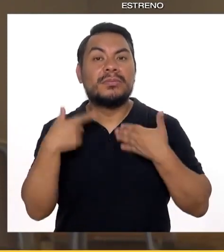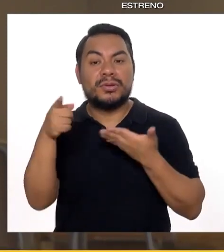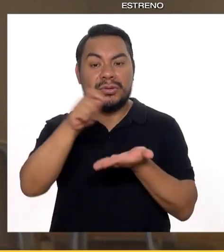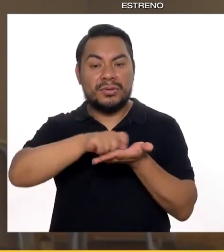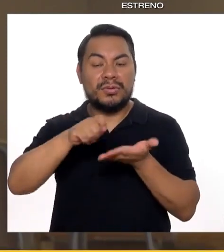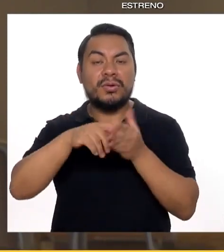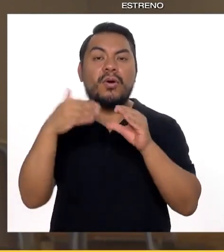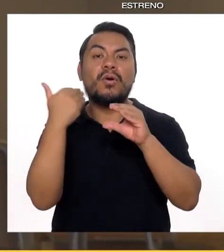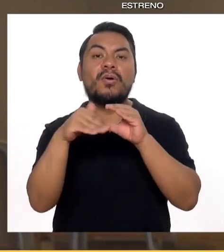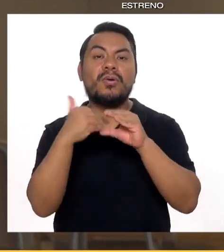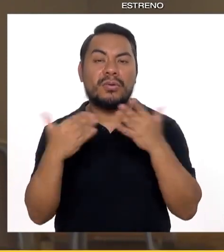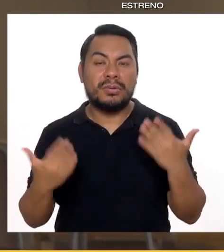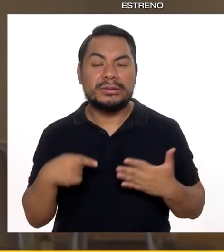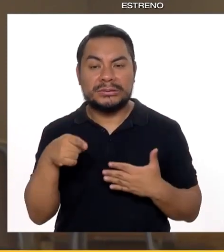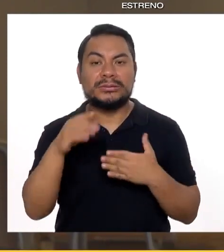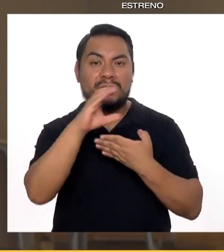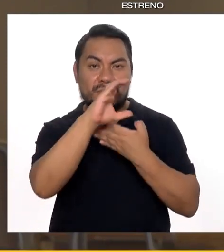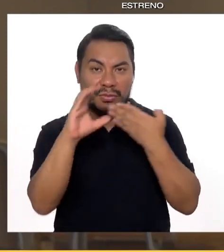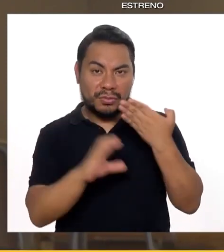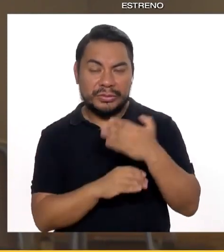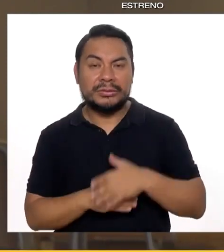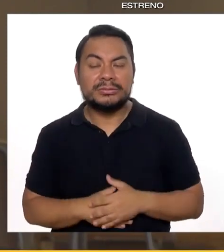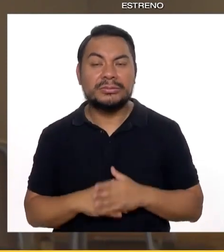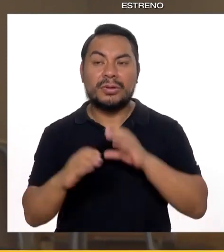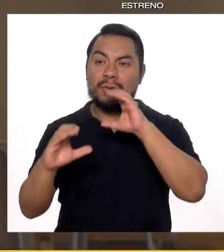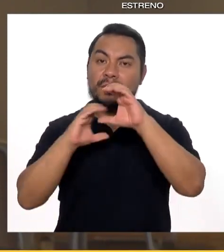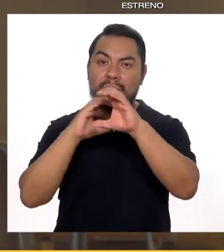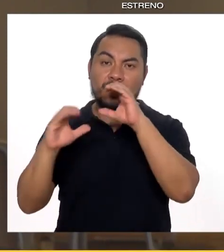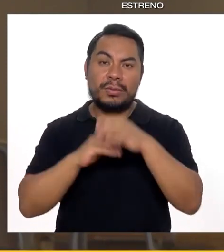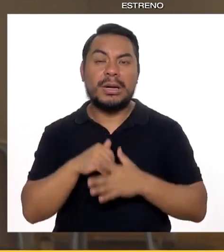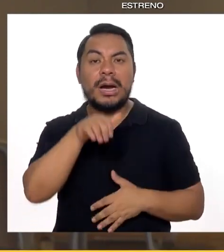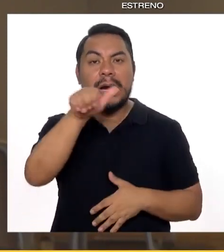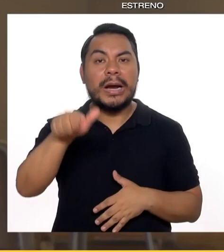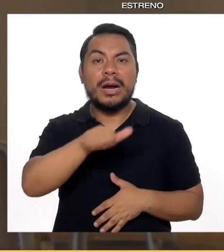pueden escribir al correo electrónico del CONADIS,